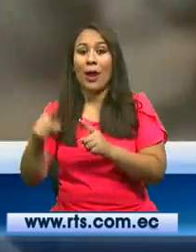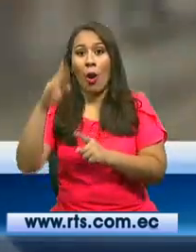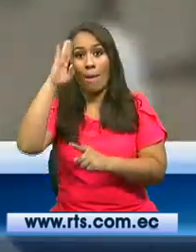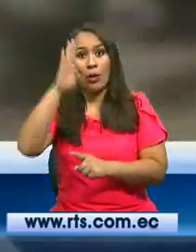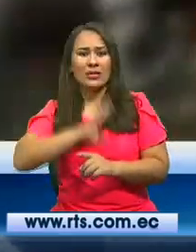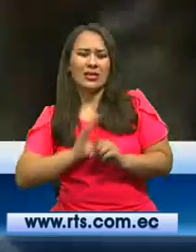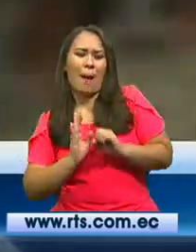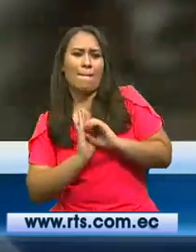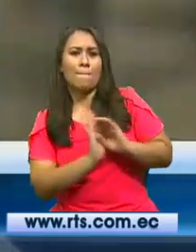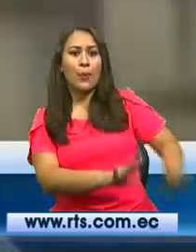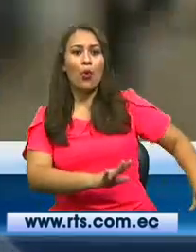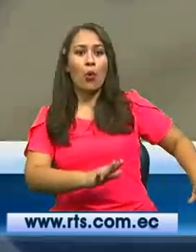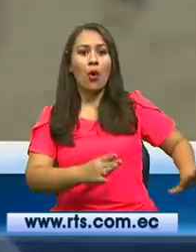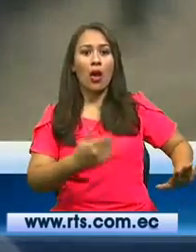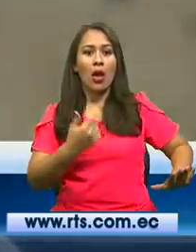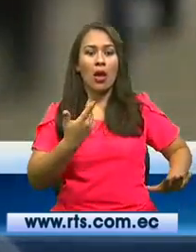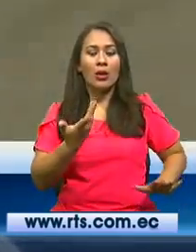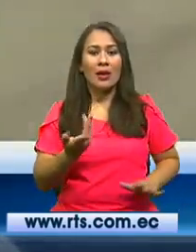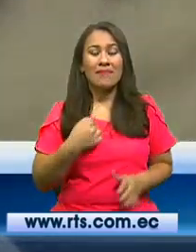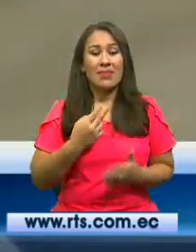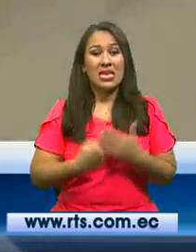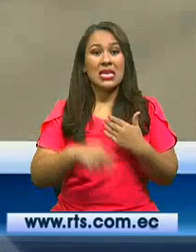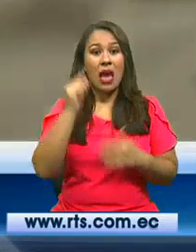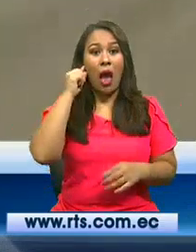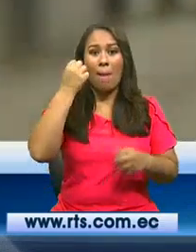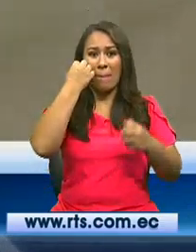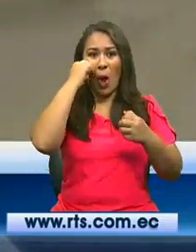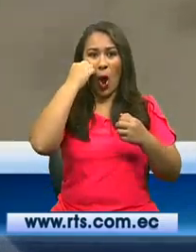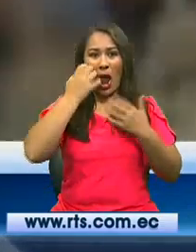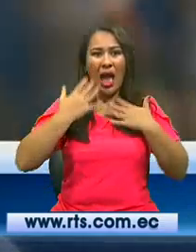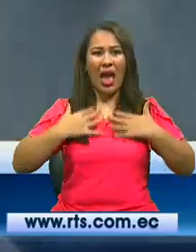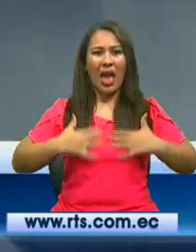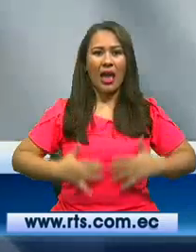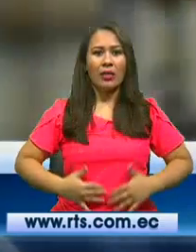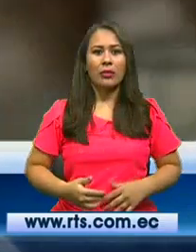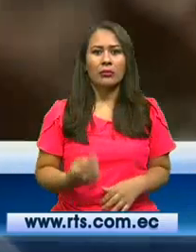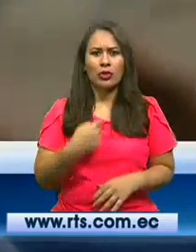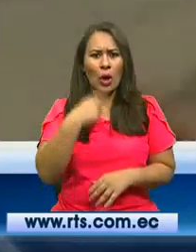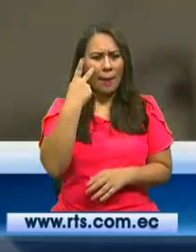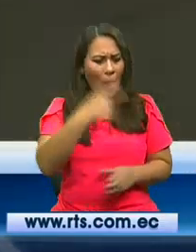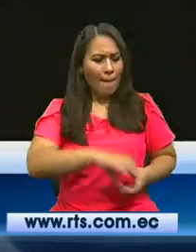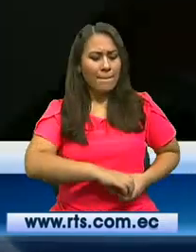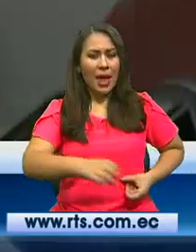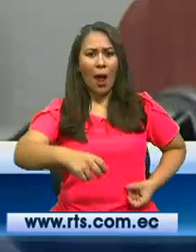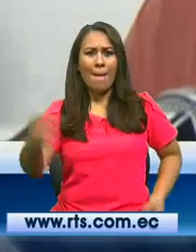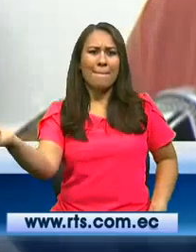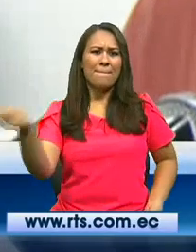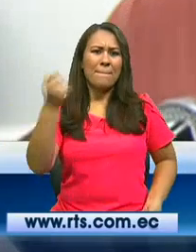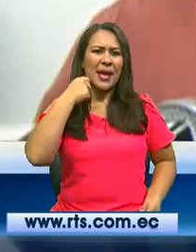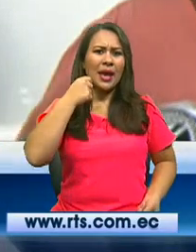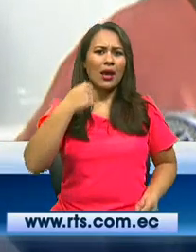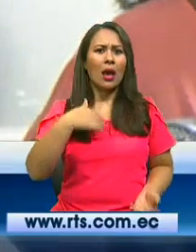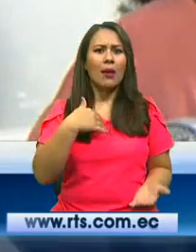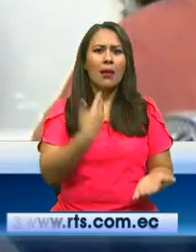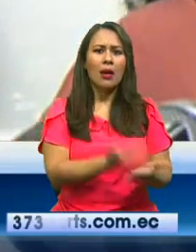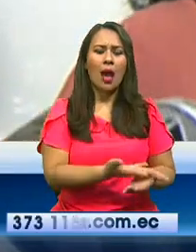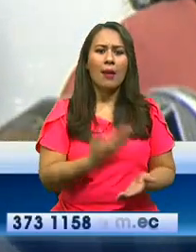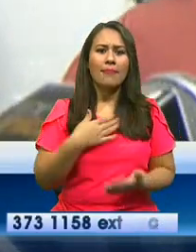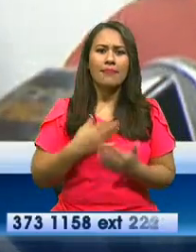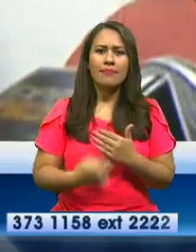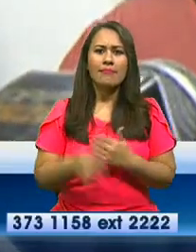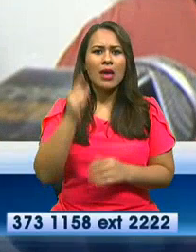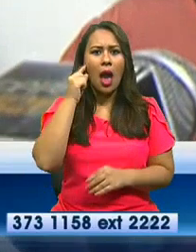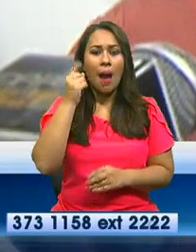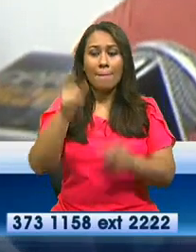moretones, aquí tiene mi hija también moretones. Y cuando de frente mío le pega con el tolete a mi hija y le deja tendida. Que el